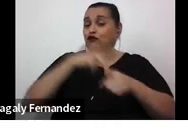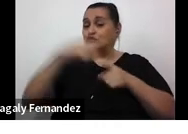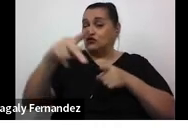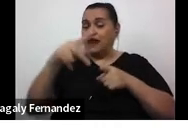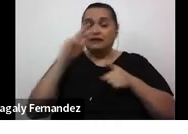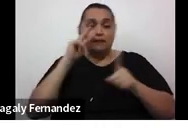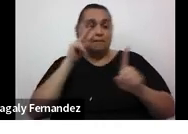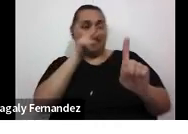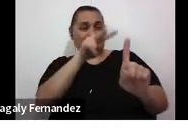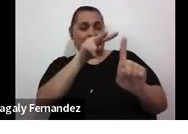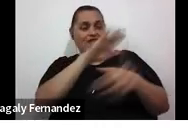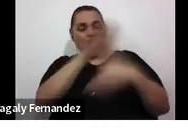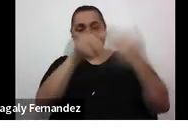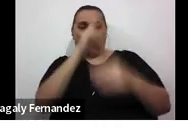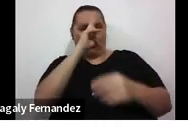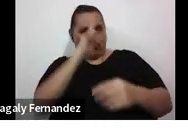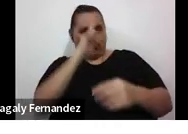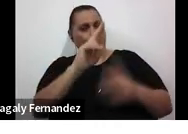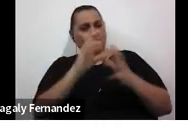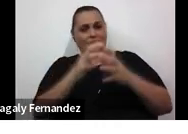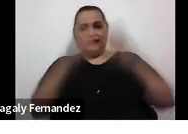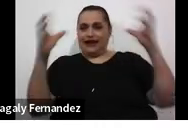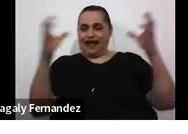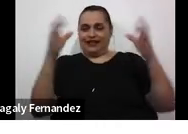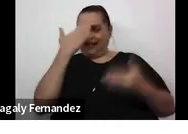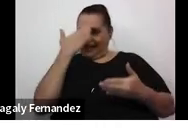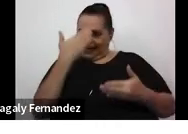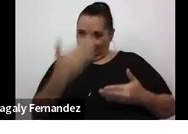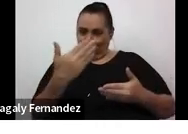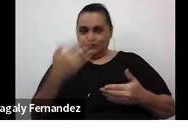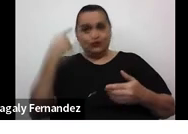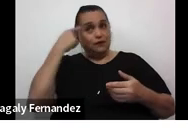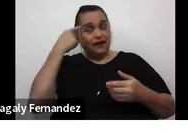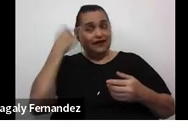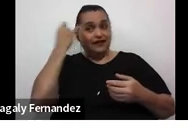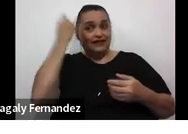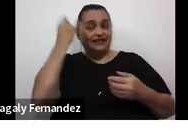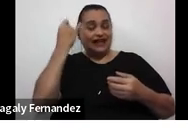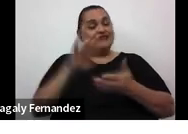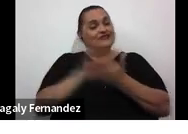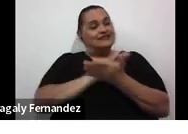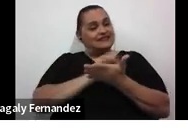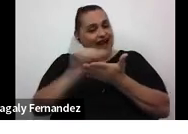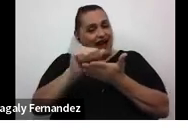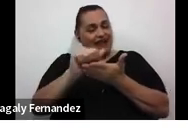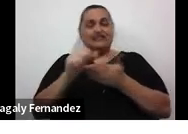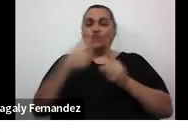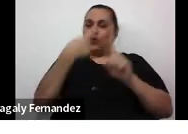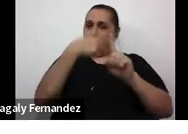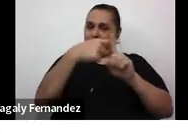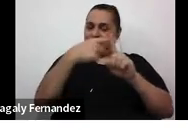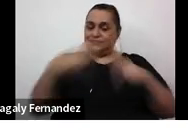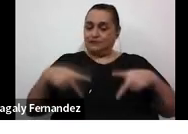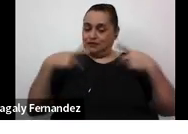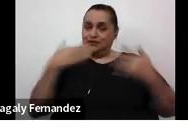todo aquello que es noble grande y generoso formemos nuestra mente con ideas sanas y optimistas porque la vida es buena y de ella